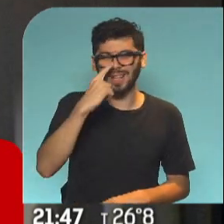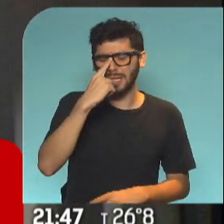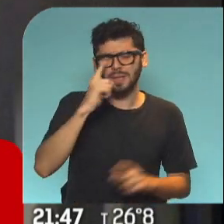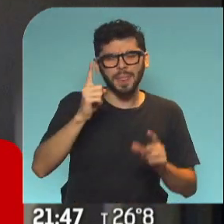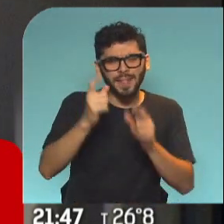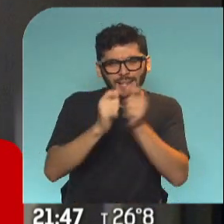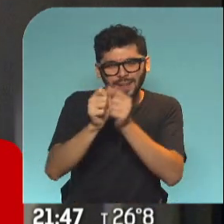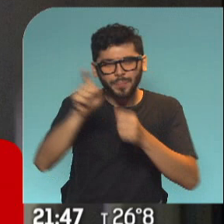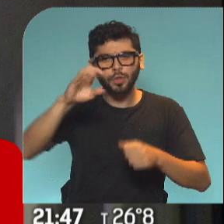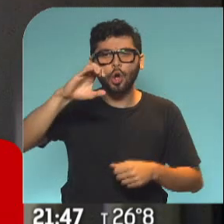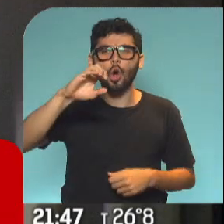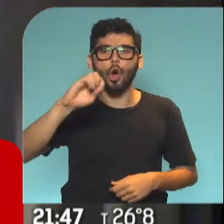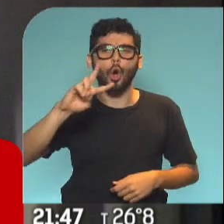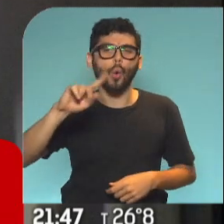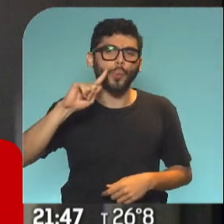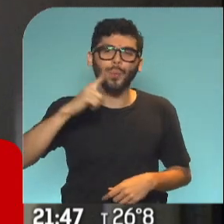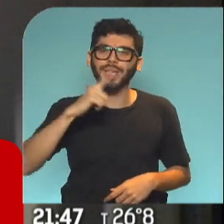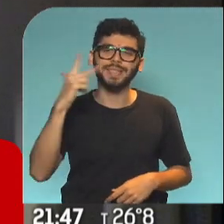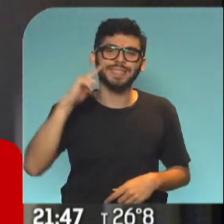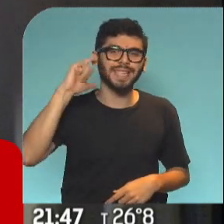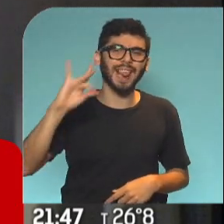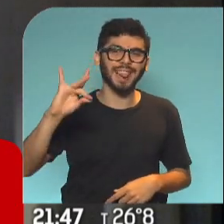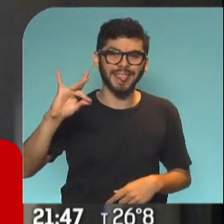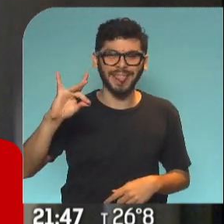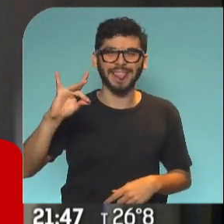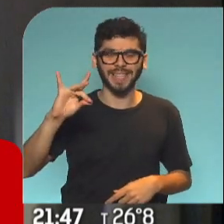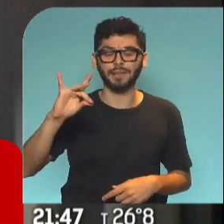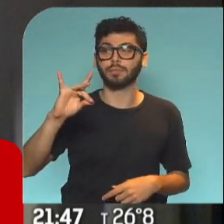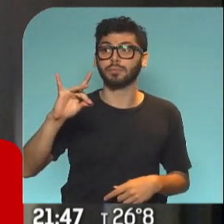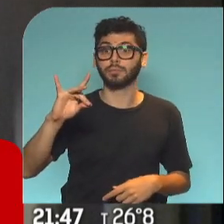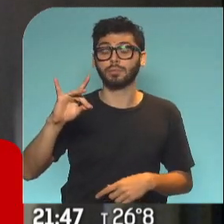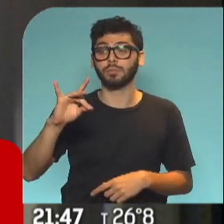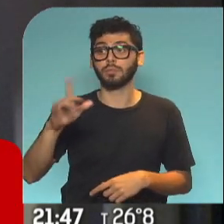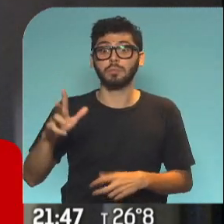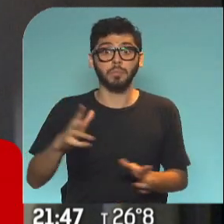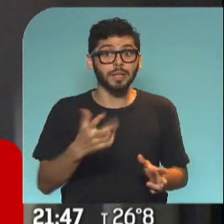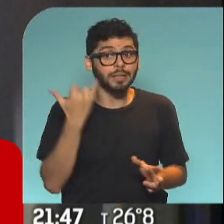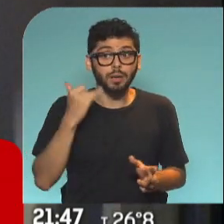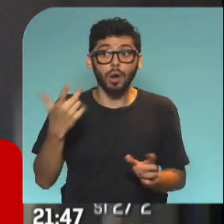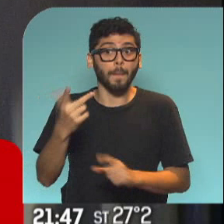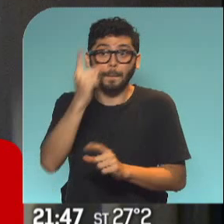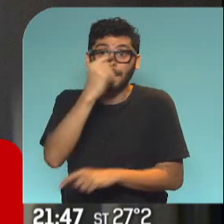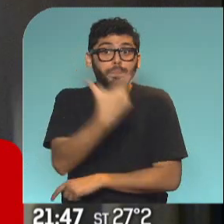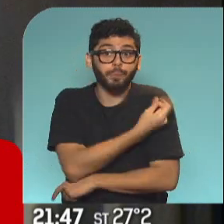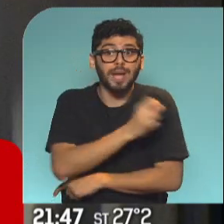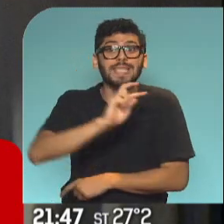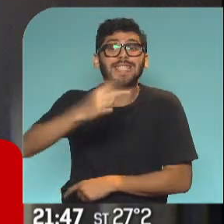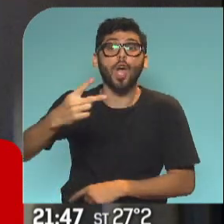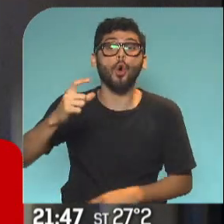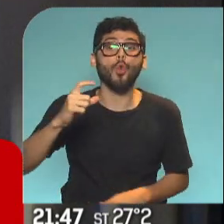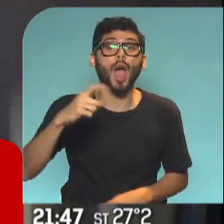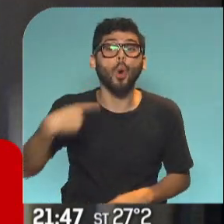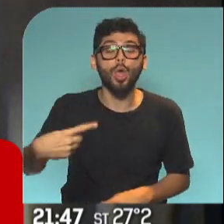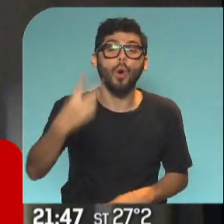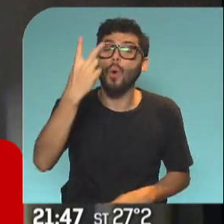llegado recientemente, y que ya les informaron que la segunda dosis será el 20 de mayo. Ah, mira.